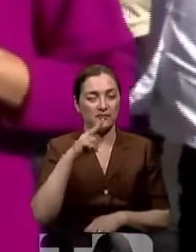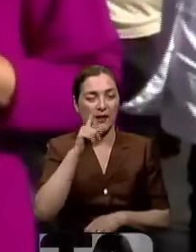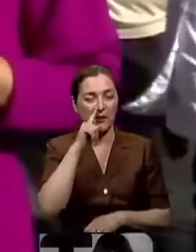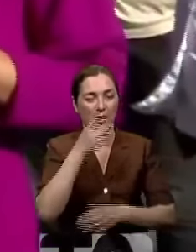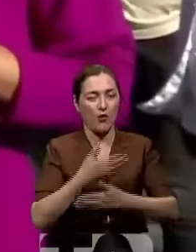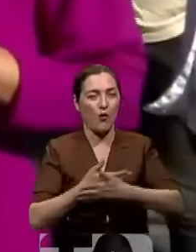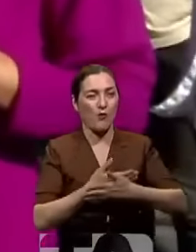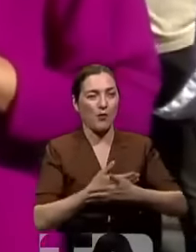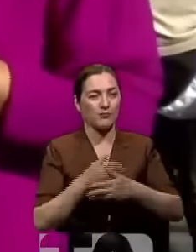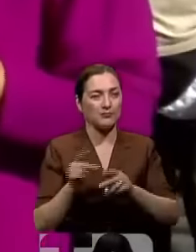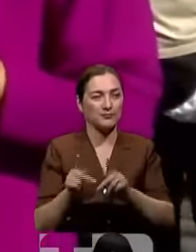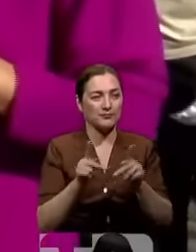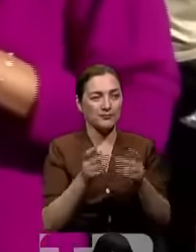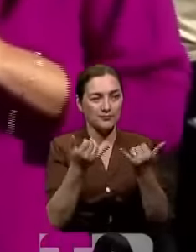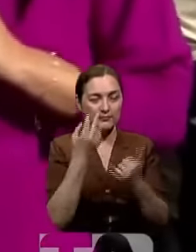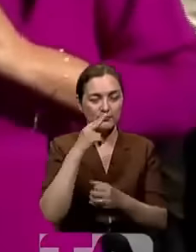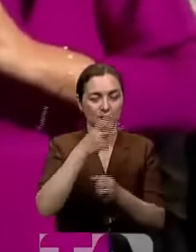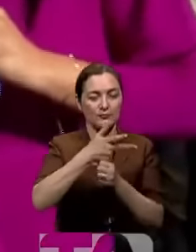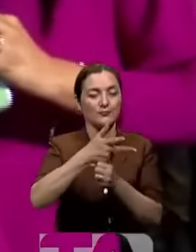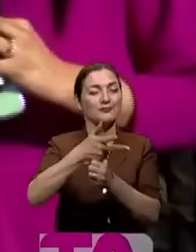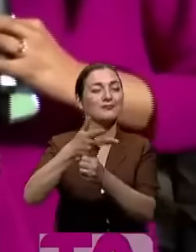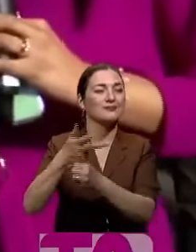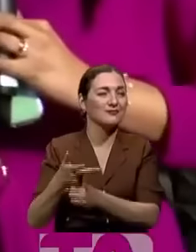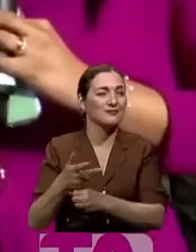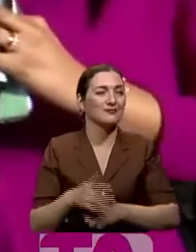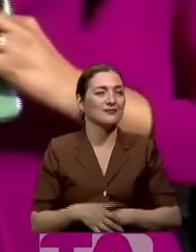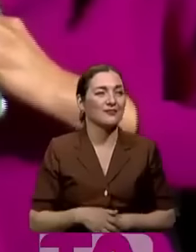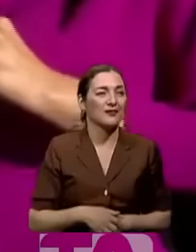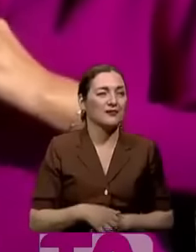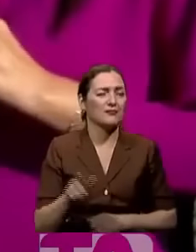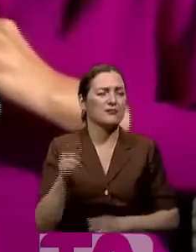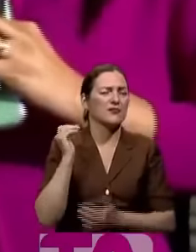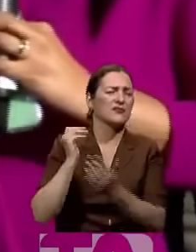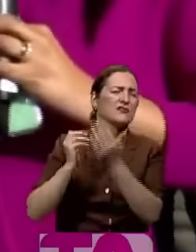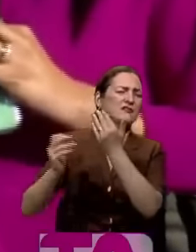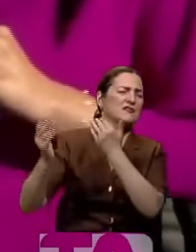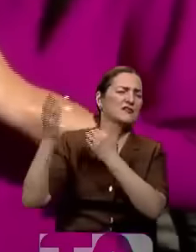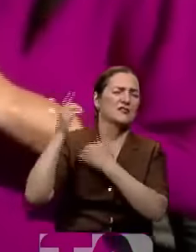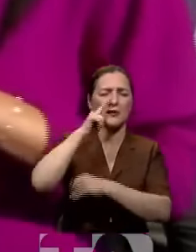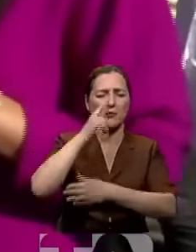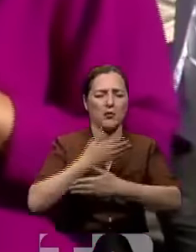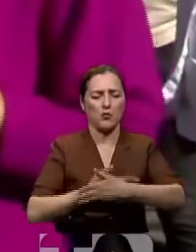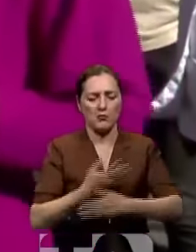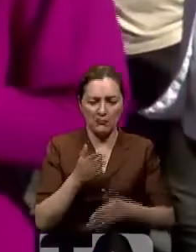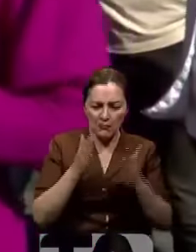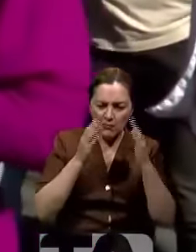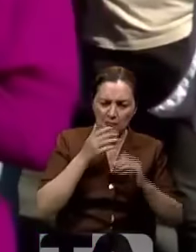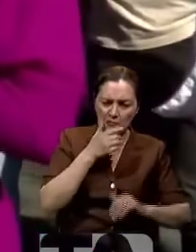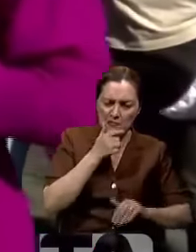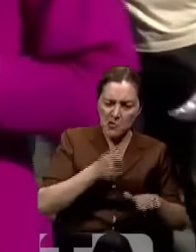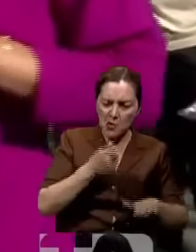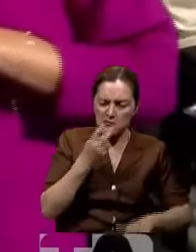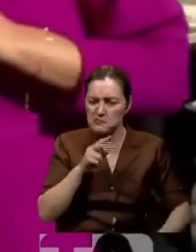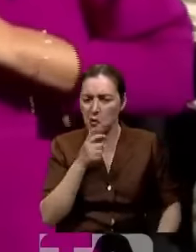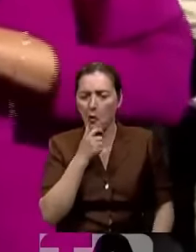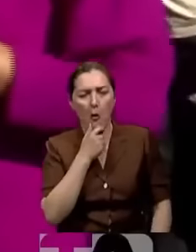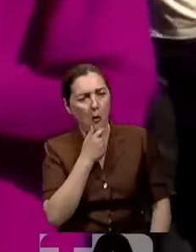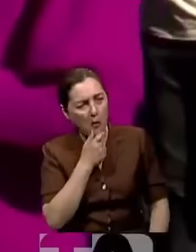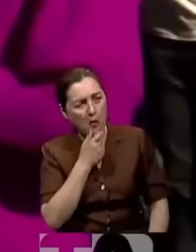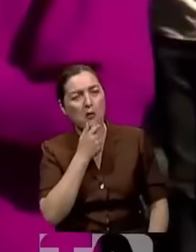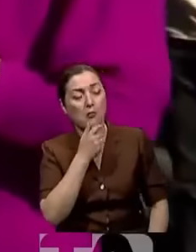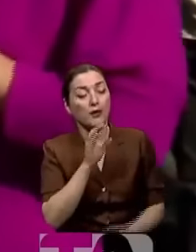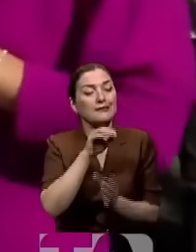nos han preparado el día de hoy. Se trata de la guagua ancestral. Esto llamó muchísimo la atención al jurado. Es una